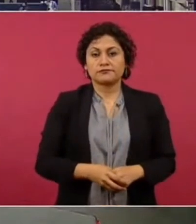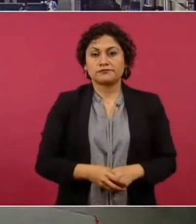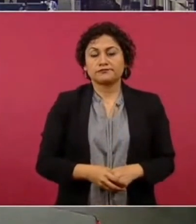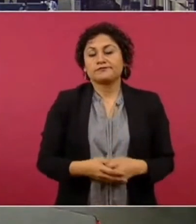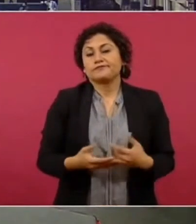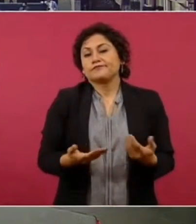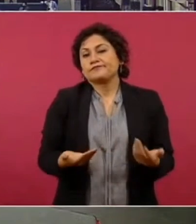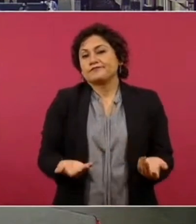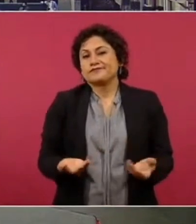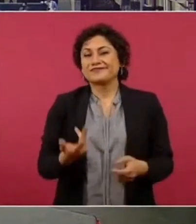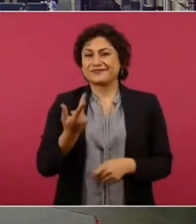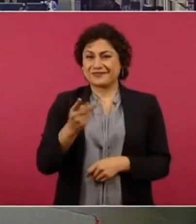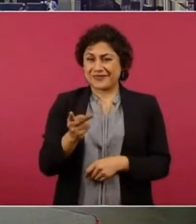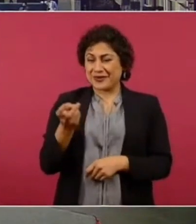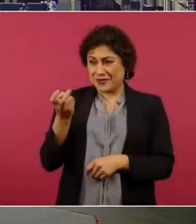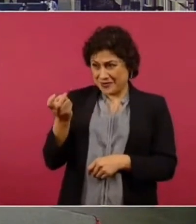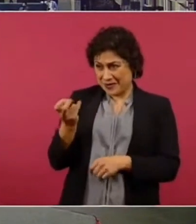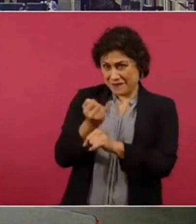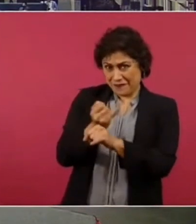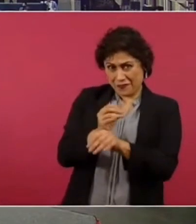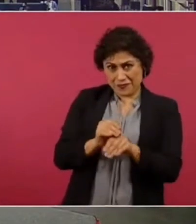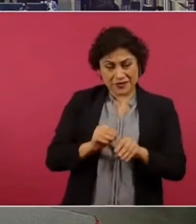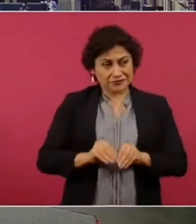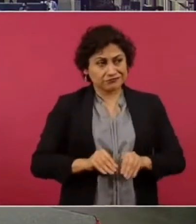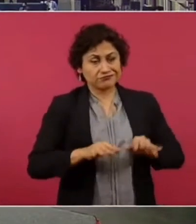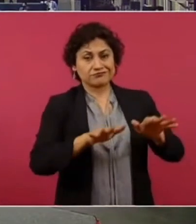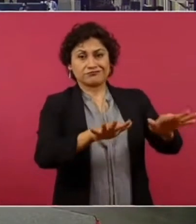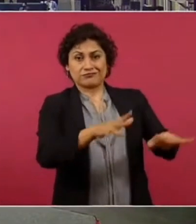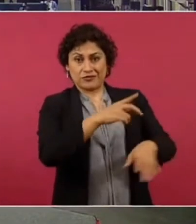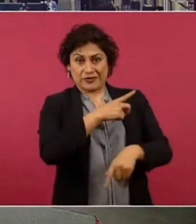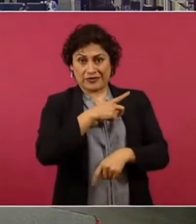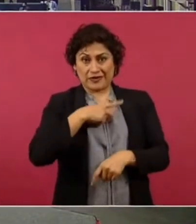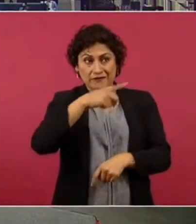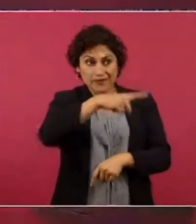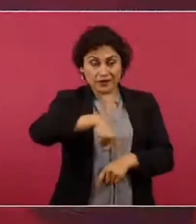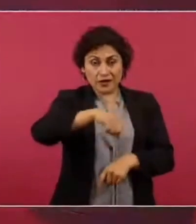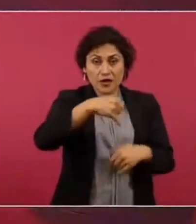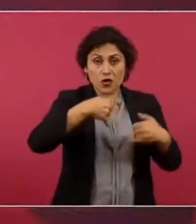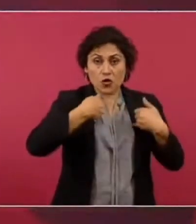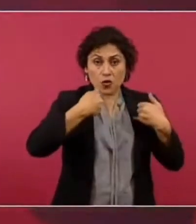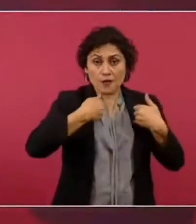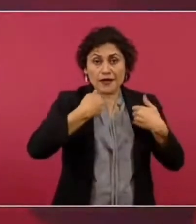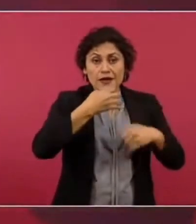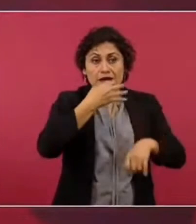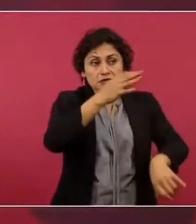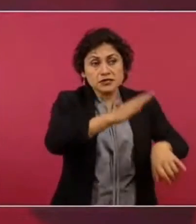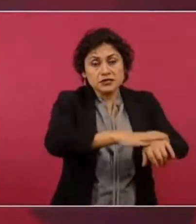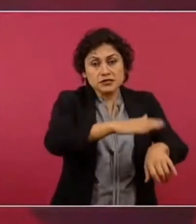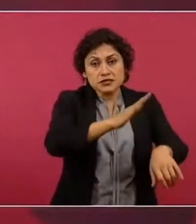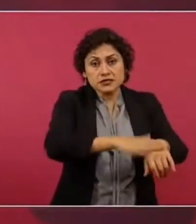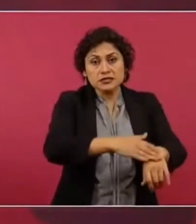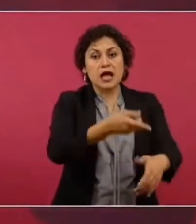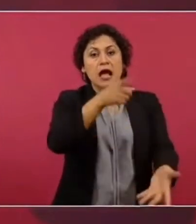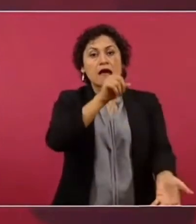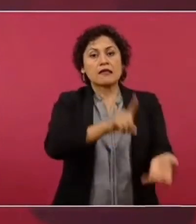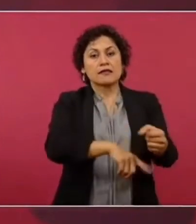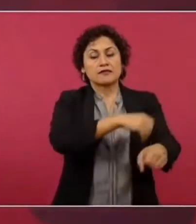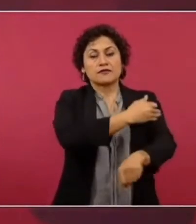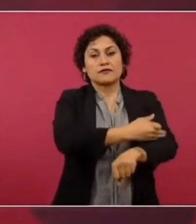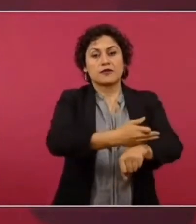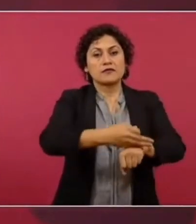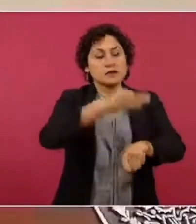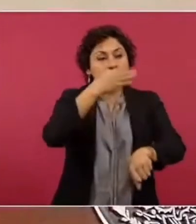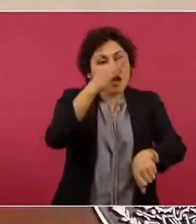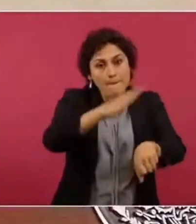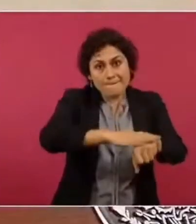Pero esa información, pues hay que transmitirla a los jóvenes y a las familias,